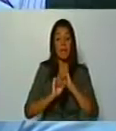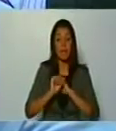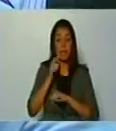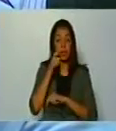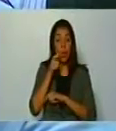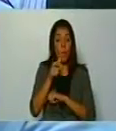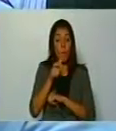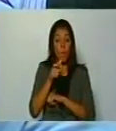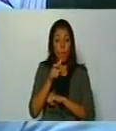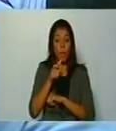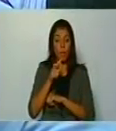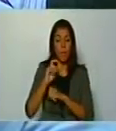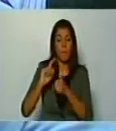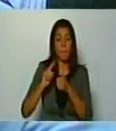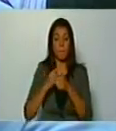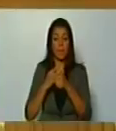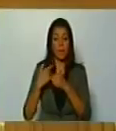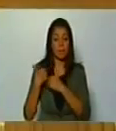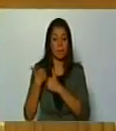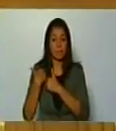primera instancia,